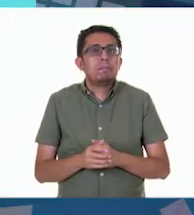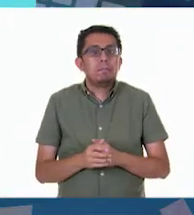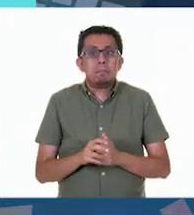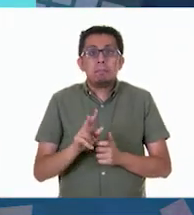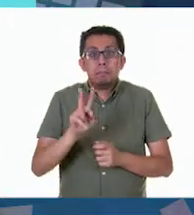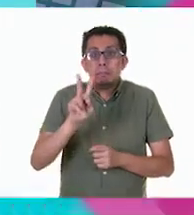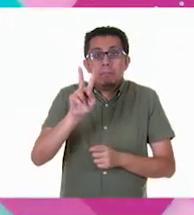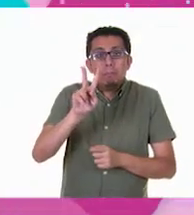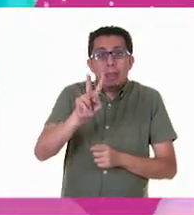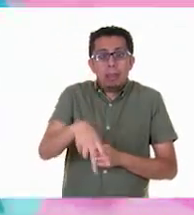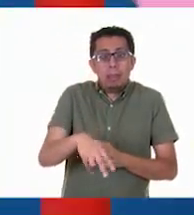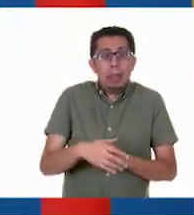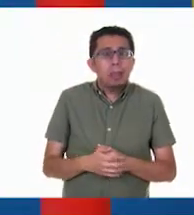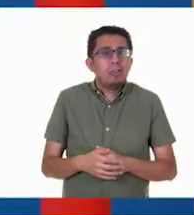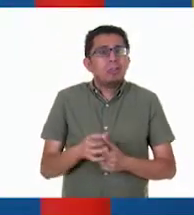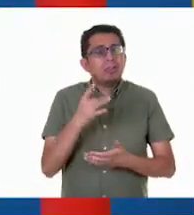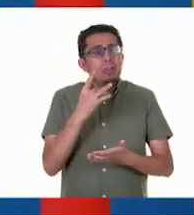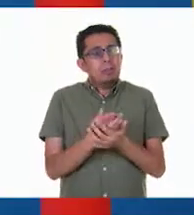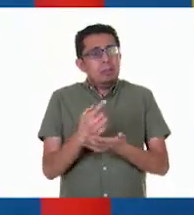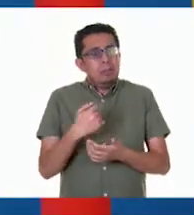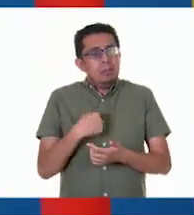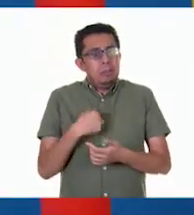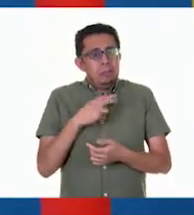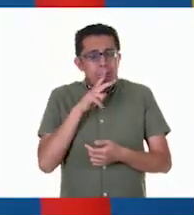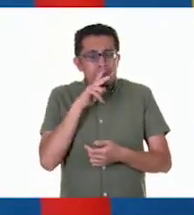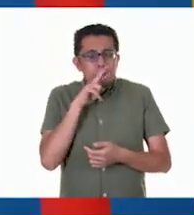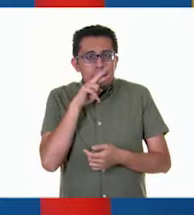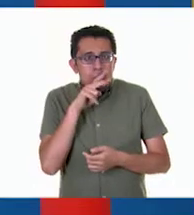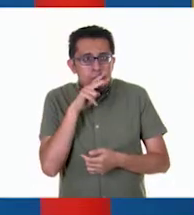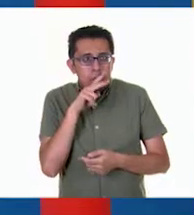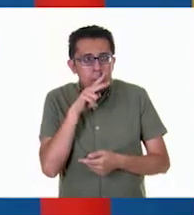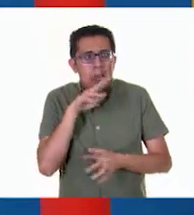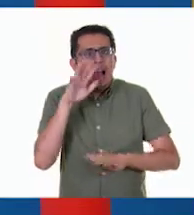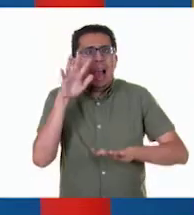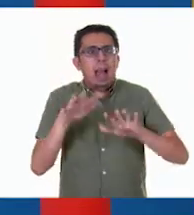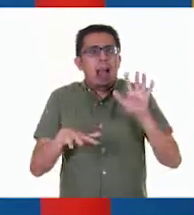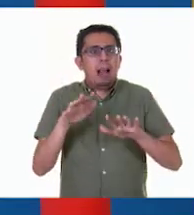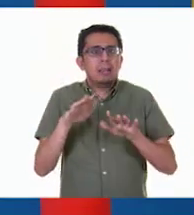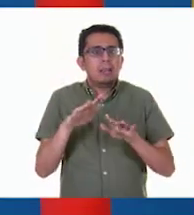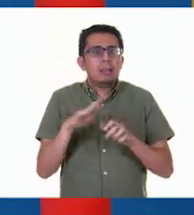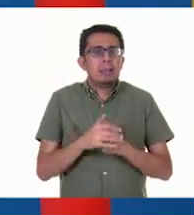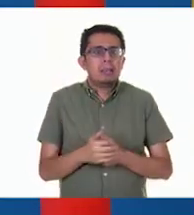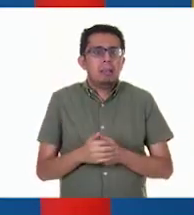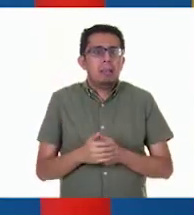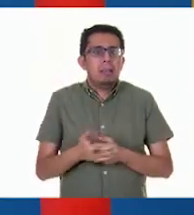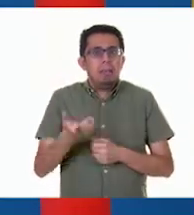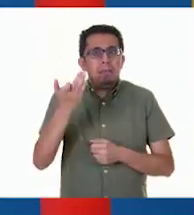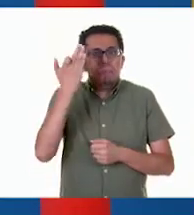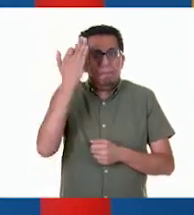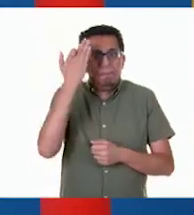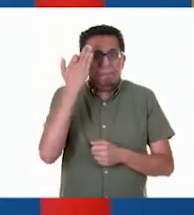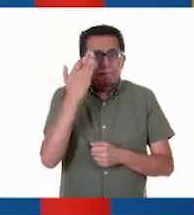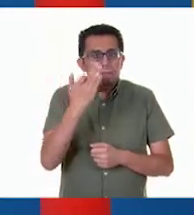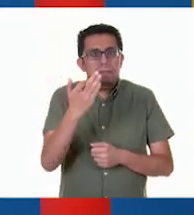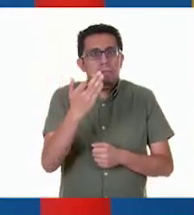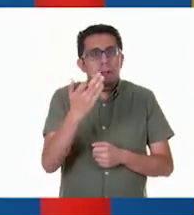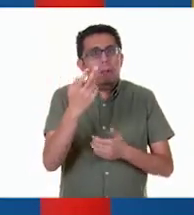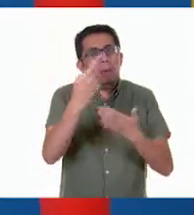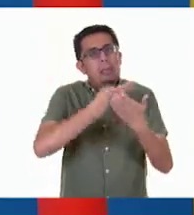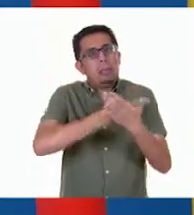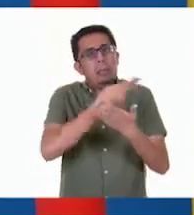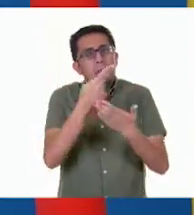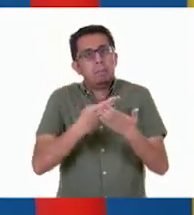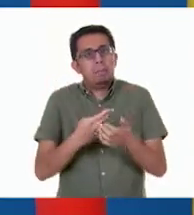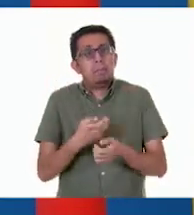es muy cierto. Lo único que me preocupa es que habrá ocasiones en que será muy tardado hacer las gráficas. Por ejemplo, aquí nos